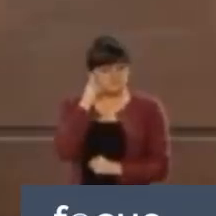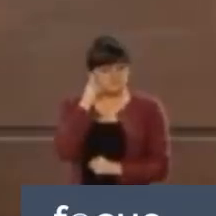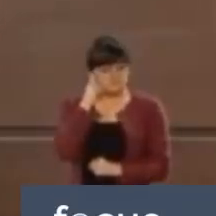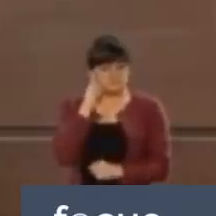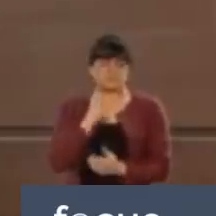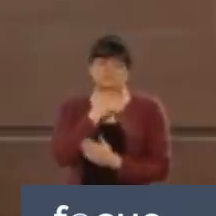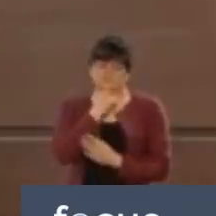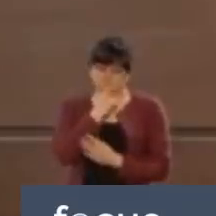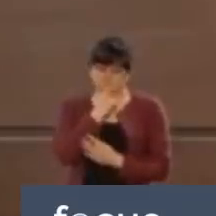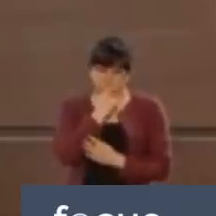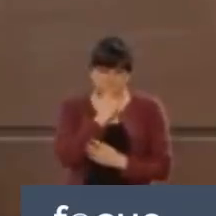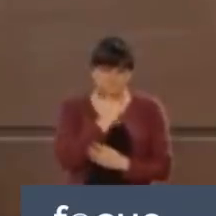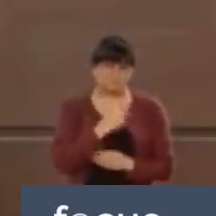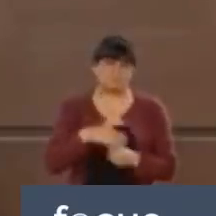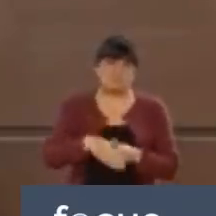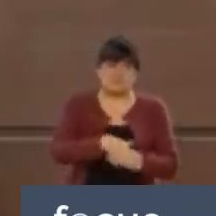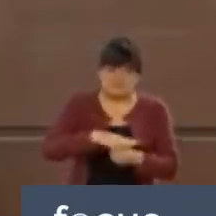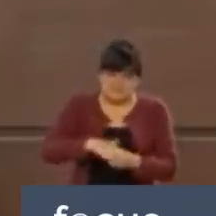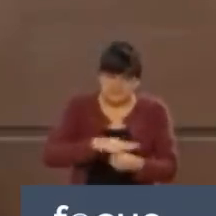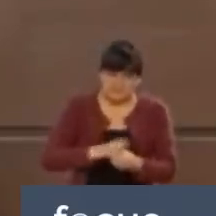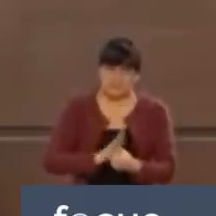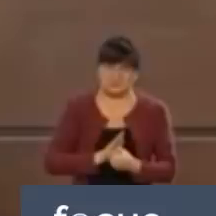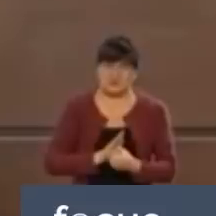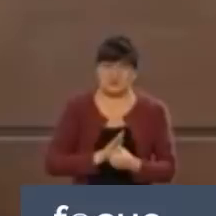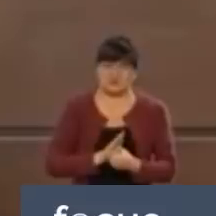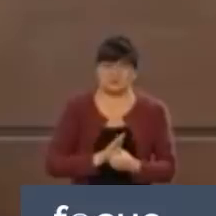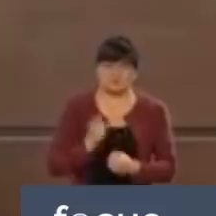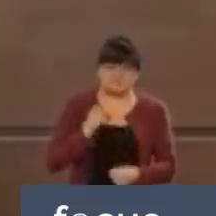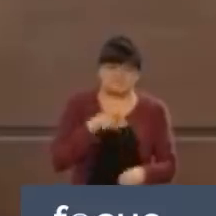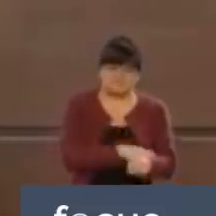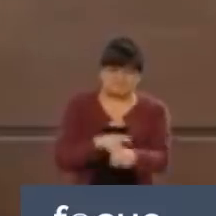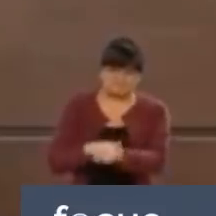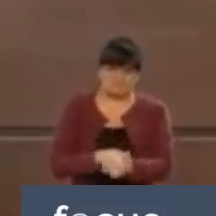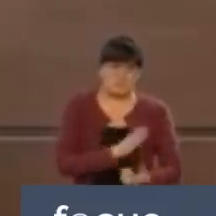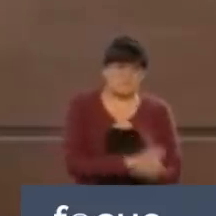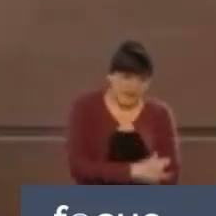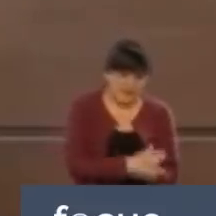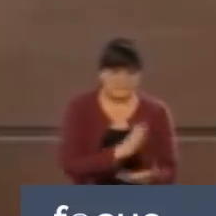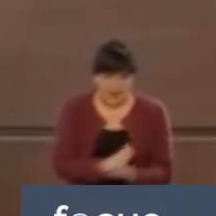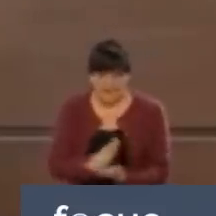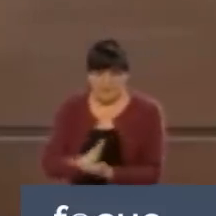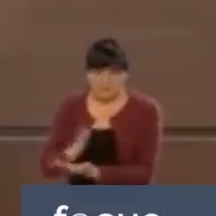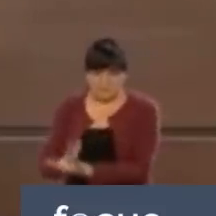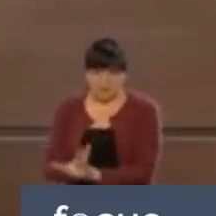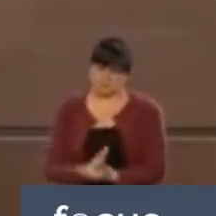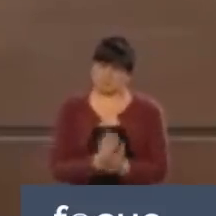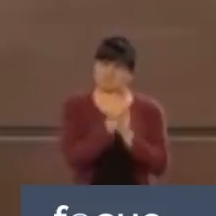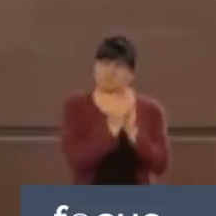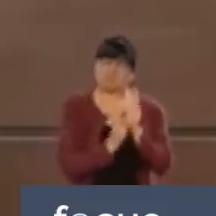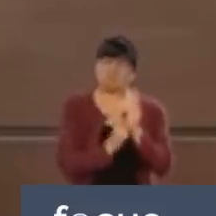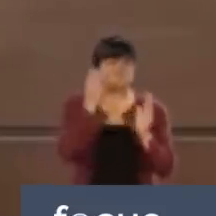ocurrencia recurrente de este tipo de hechos es que hay un clarísimo conflicto de interés entre la policía